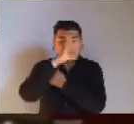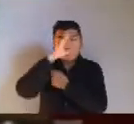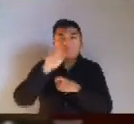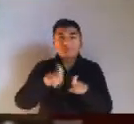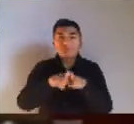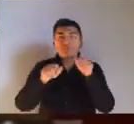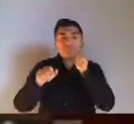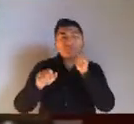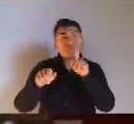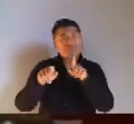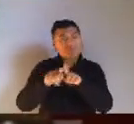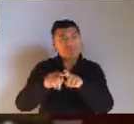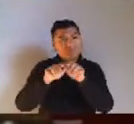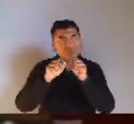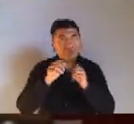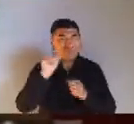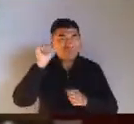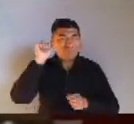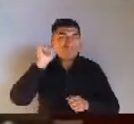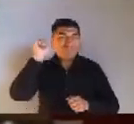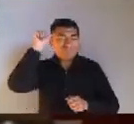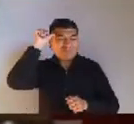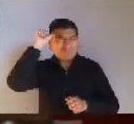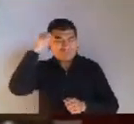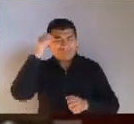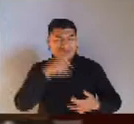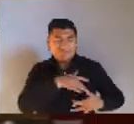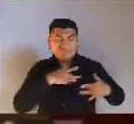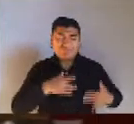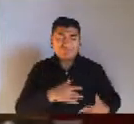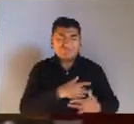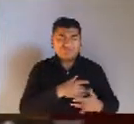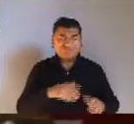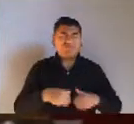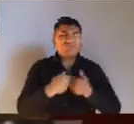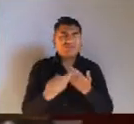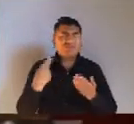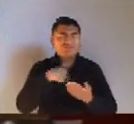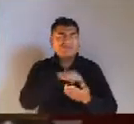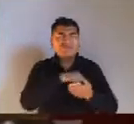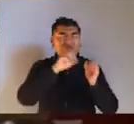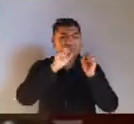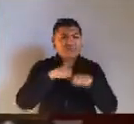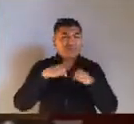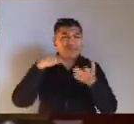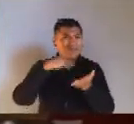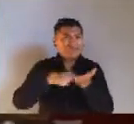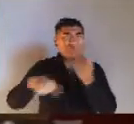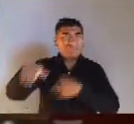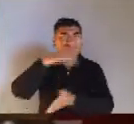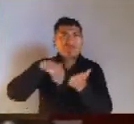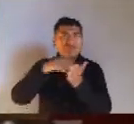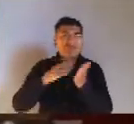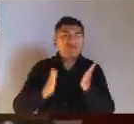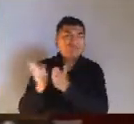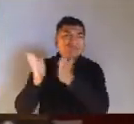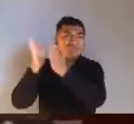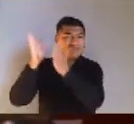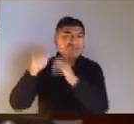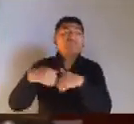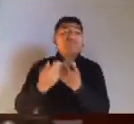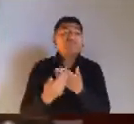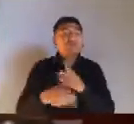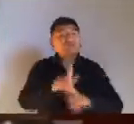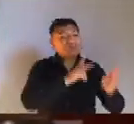uno de ustedes en este domingo. ¿Cómo vamos a hacer posible ese retorno? ¿Cómo vamos a hacer que